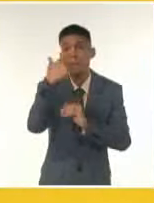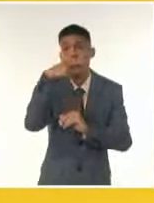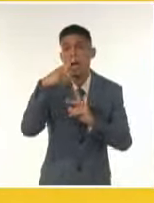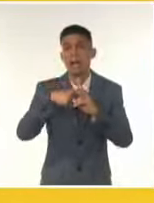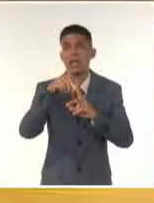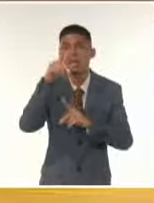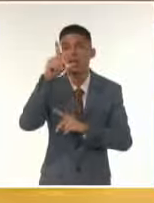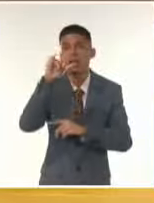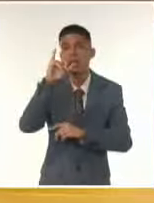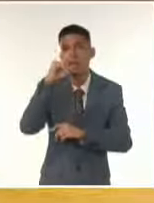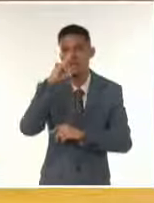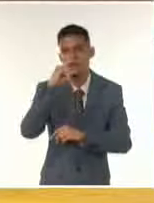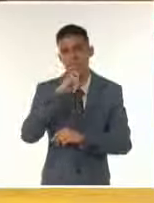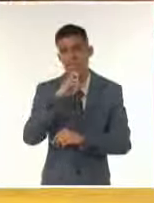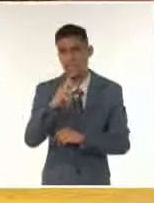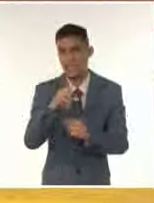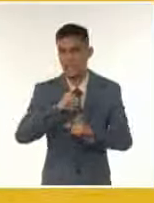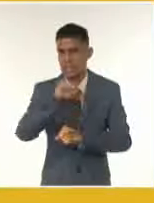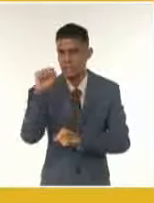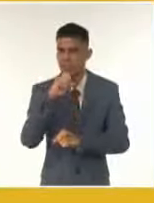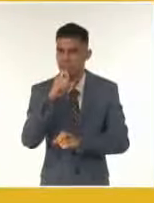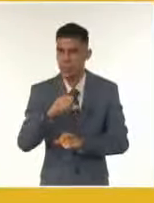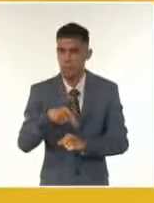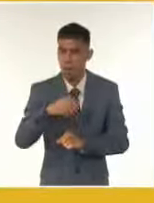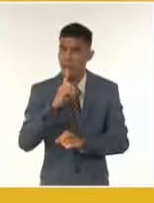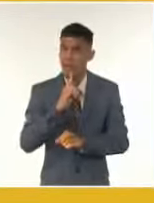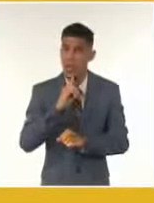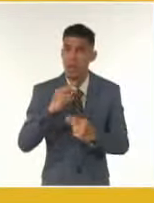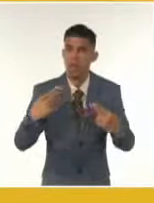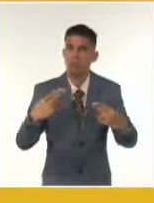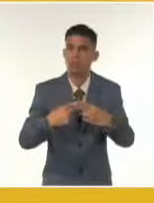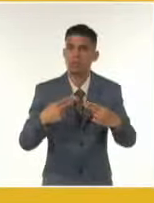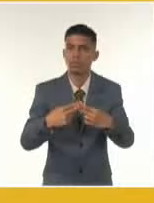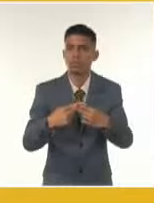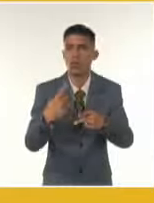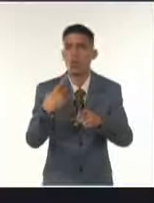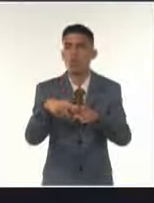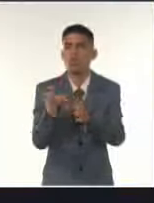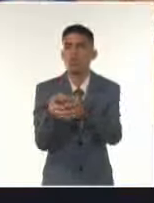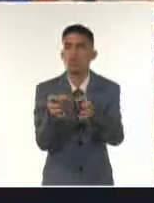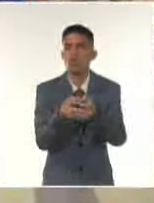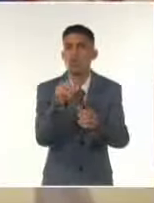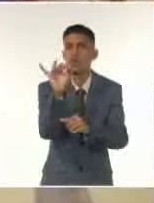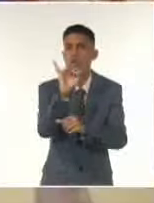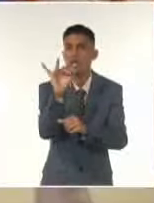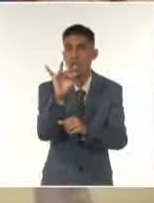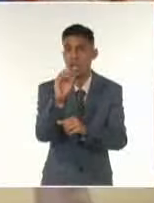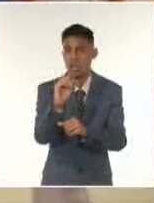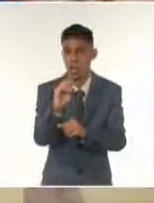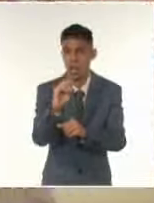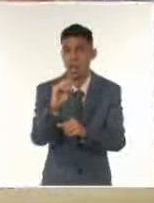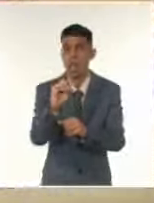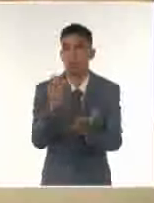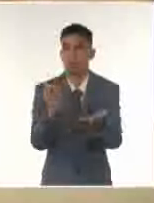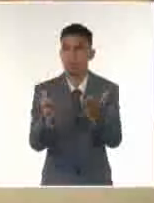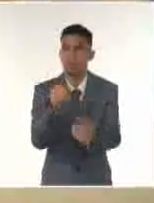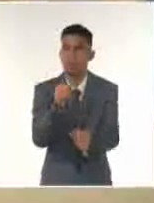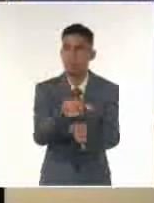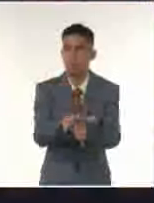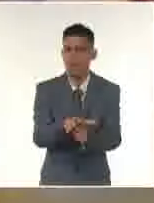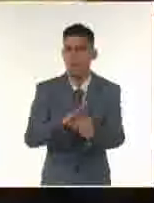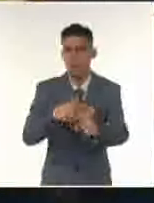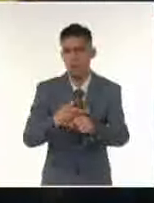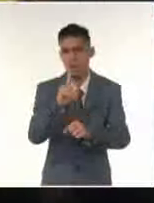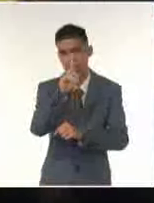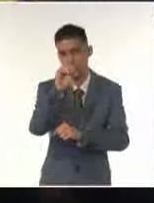en 63 este viernes concursarán las divisiones superiores iniciando con los 70 kg del femenino y finalizando con los más de 100 en el